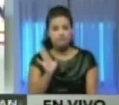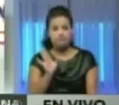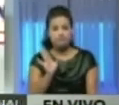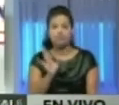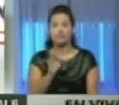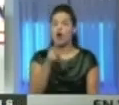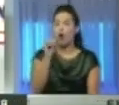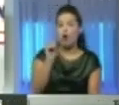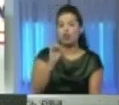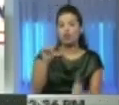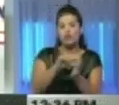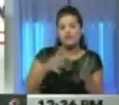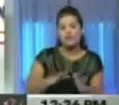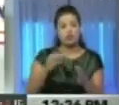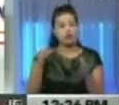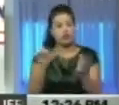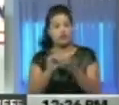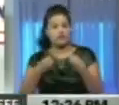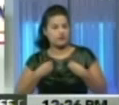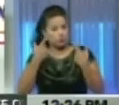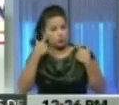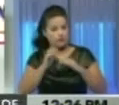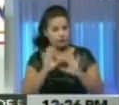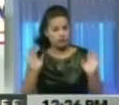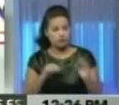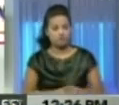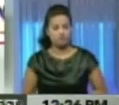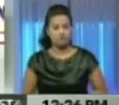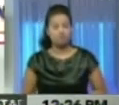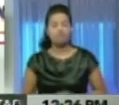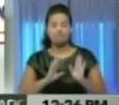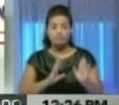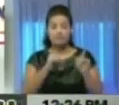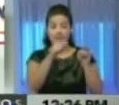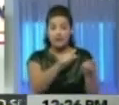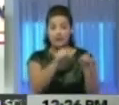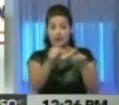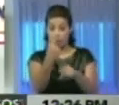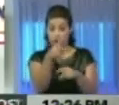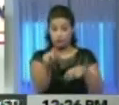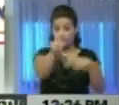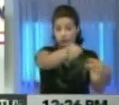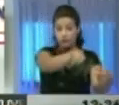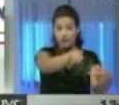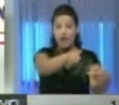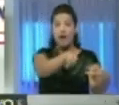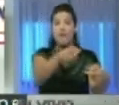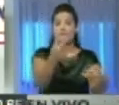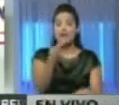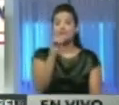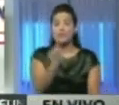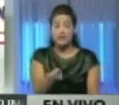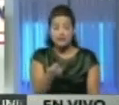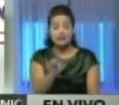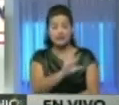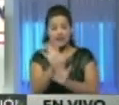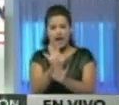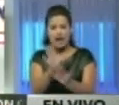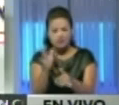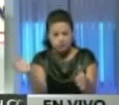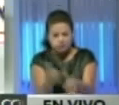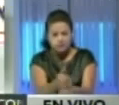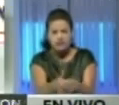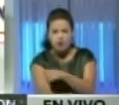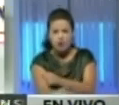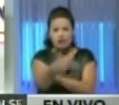su procedencia. Igualmente, en el lugar de los hechos se pudo comisar un arma de